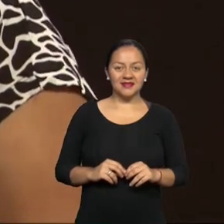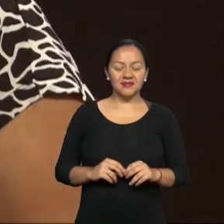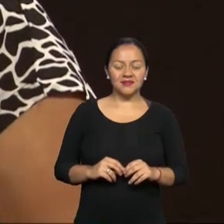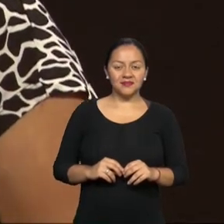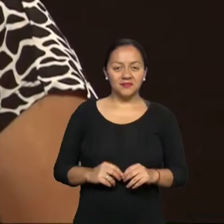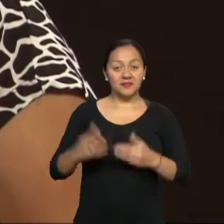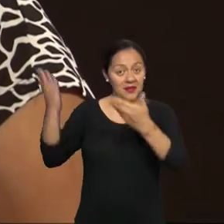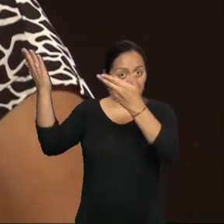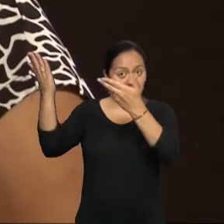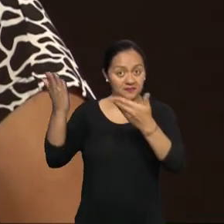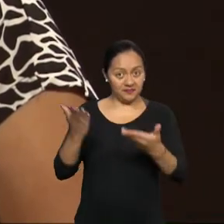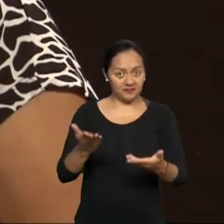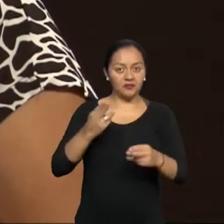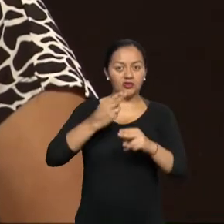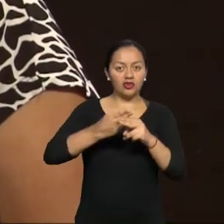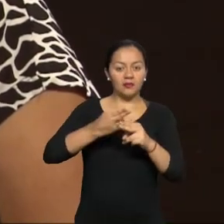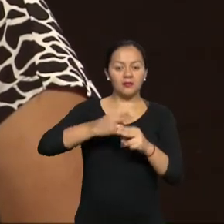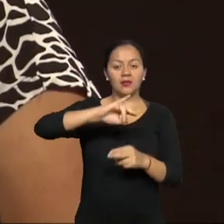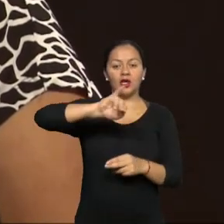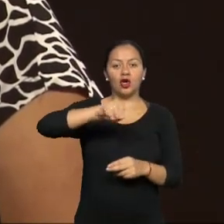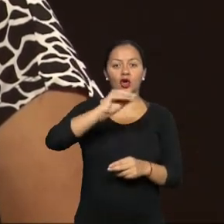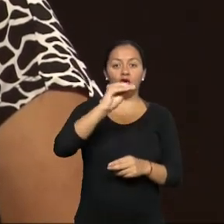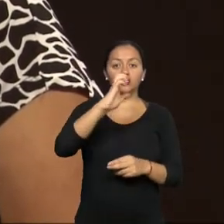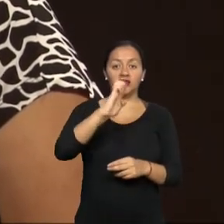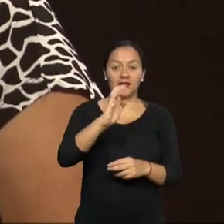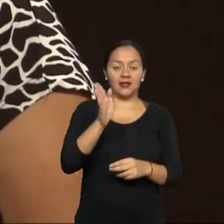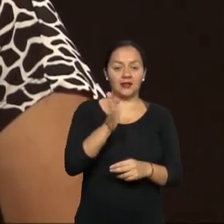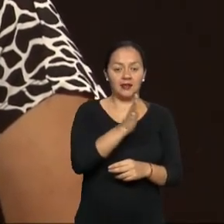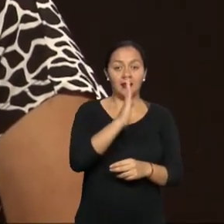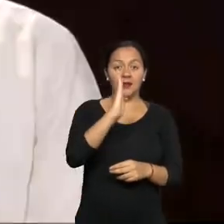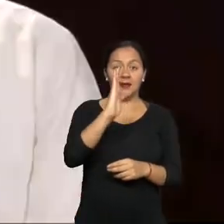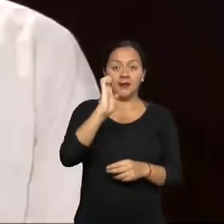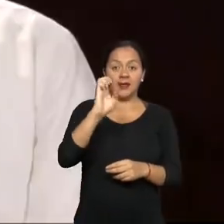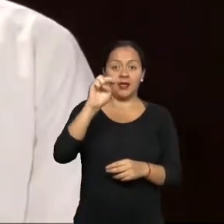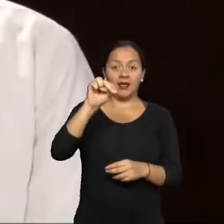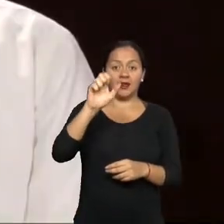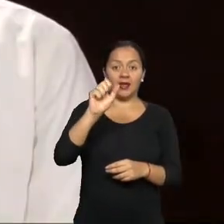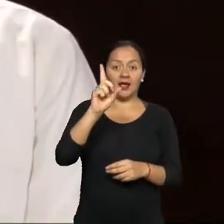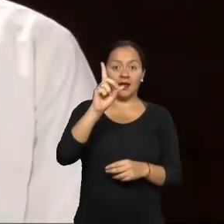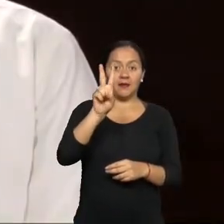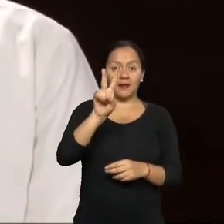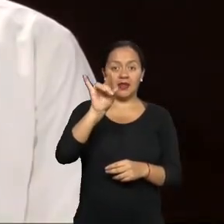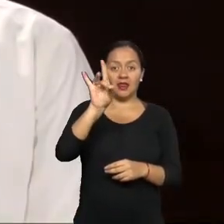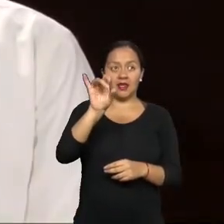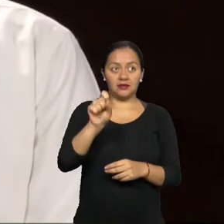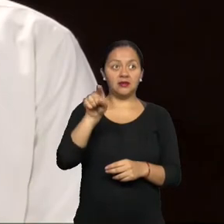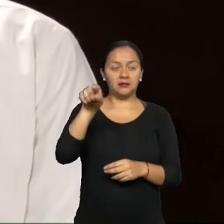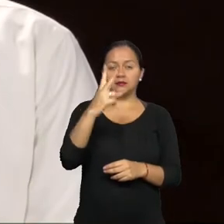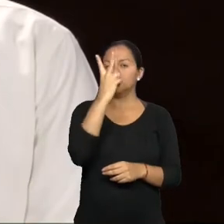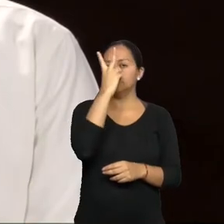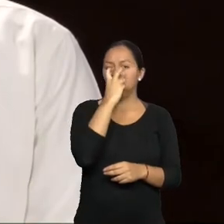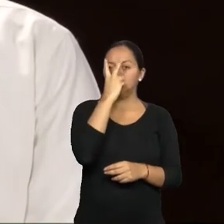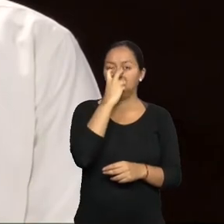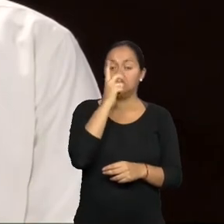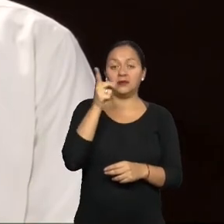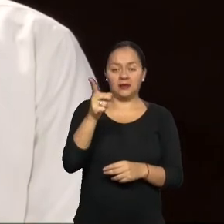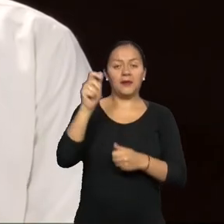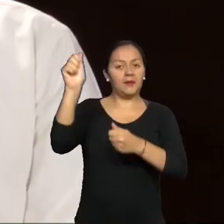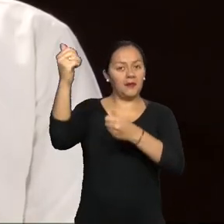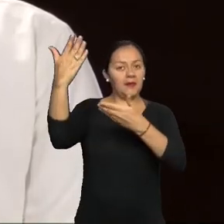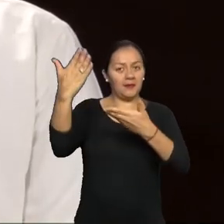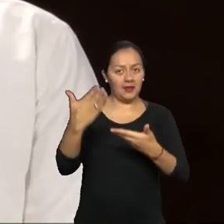Contamos con la presencia de José Benavides, presidente de la Federación Ecuatoriana de Deportes para Personas con Discapacidad Visual. Bienvenido, José.